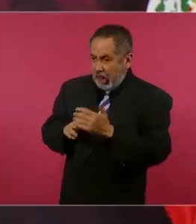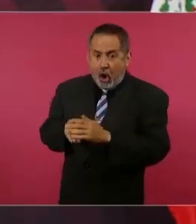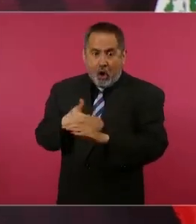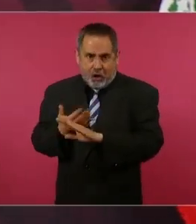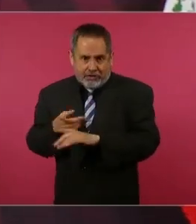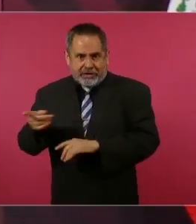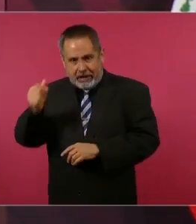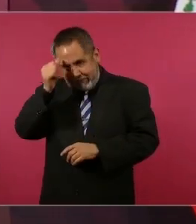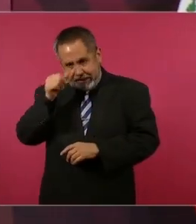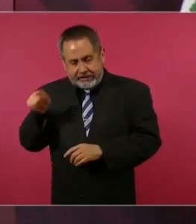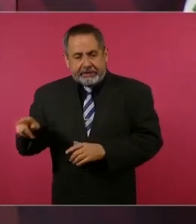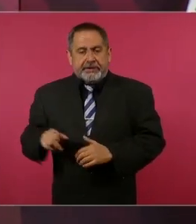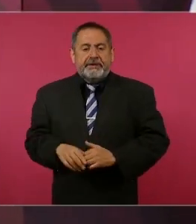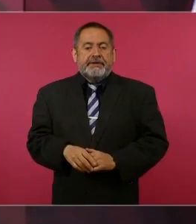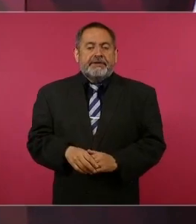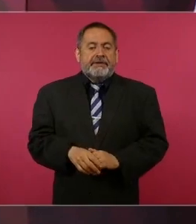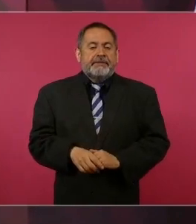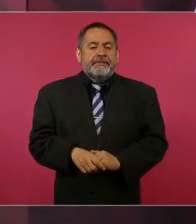se